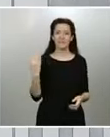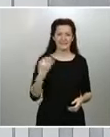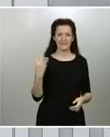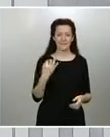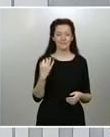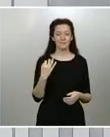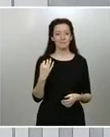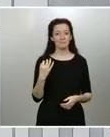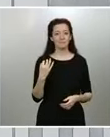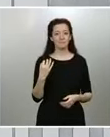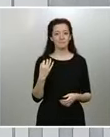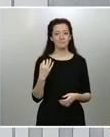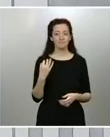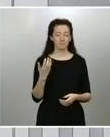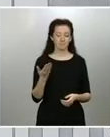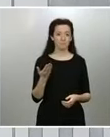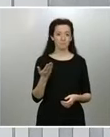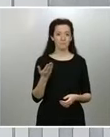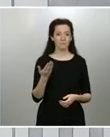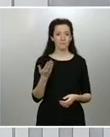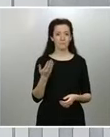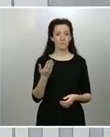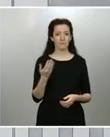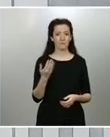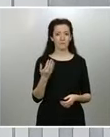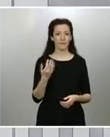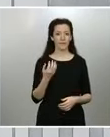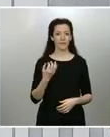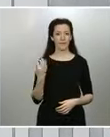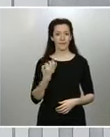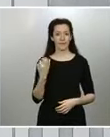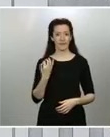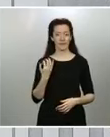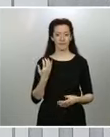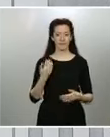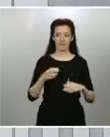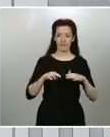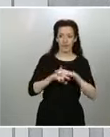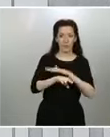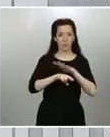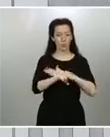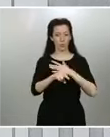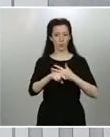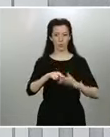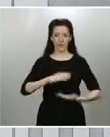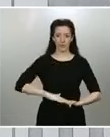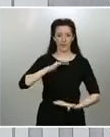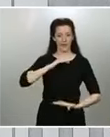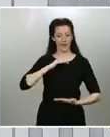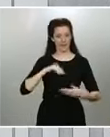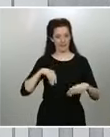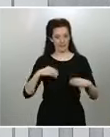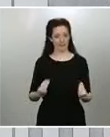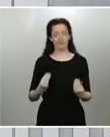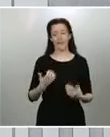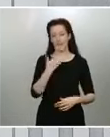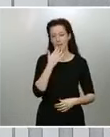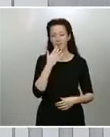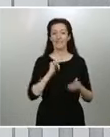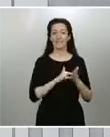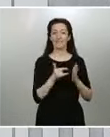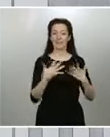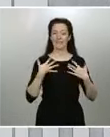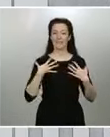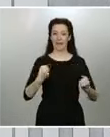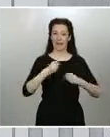la necesidad de disponer de capacidades reforzadas en cuatro ámbitos distintos el de la asistencia sanitaria reforzada garantizando que